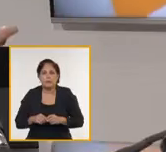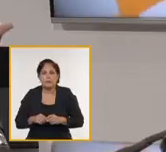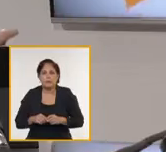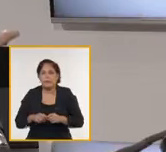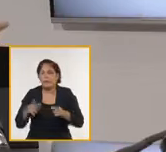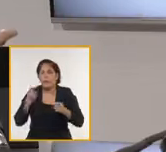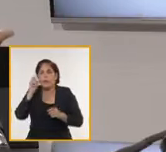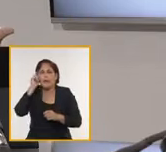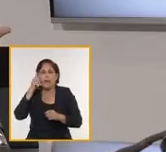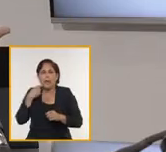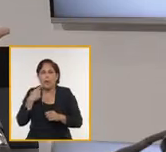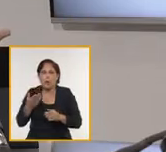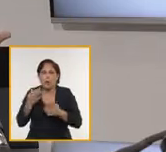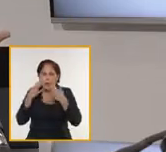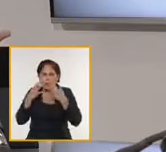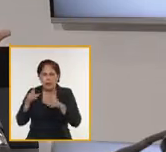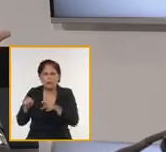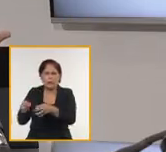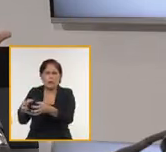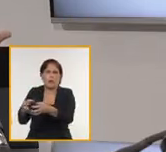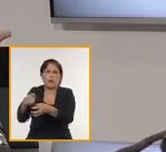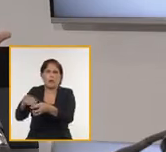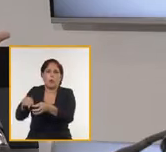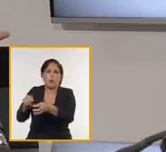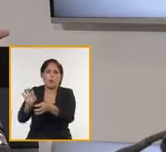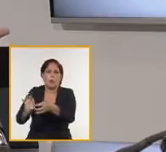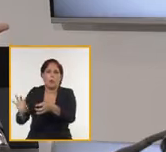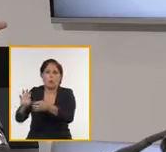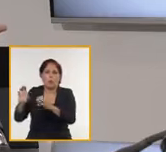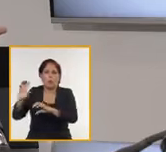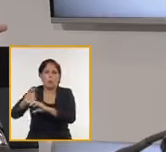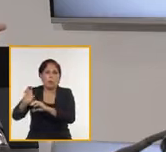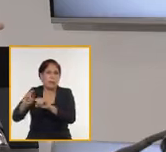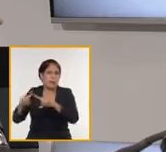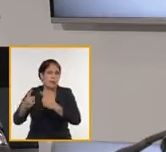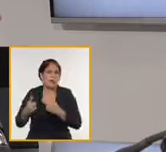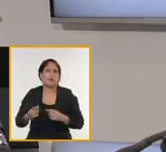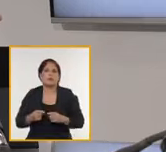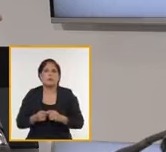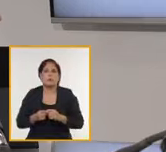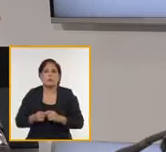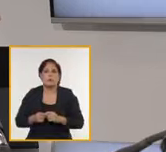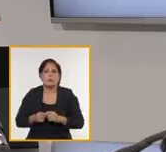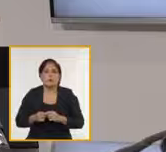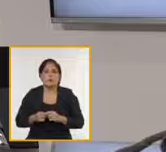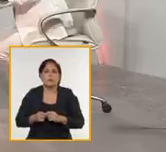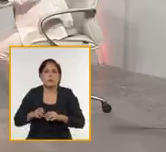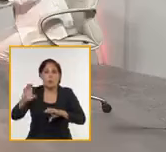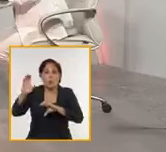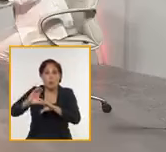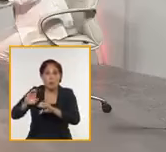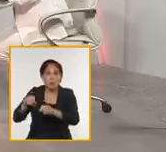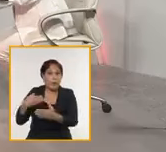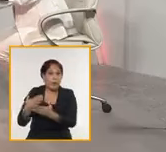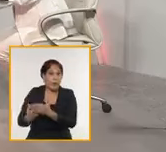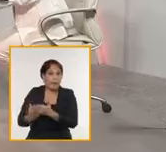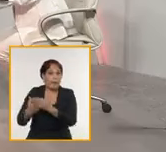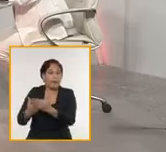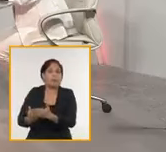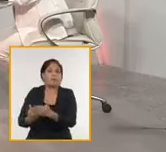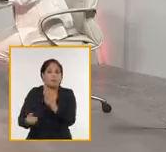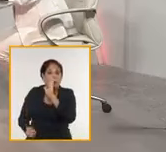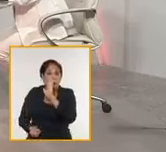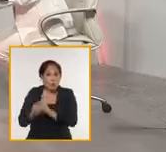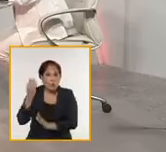valor? ¿Cuál es el valor que se le da a esta cumbre? La cumbre que está demostrando el